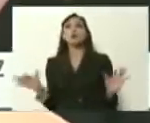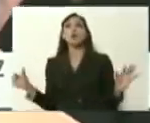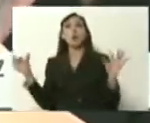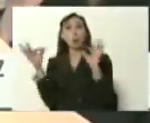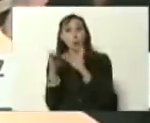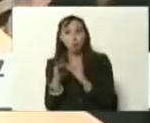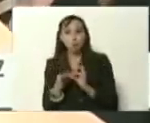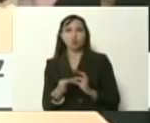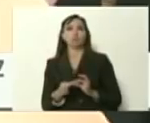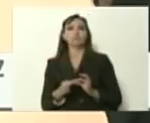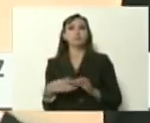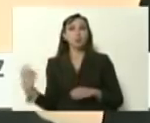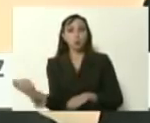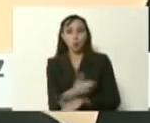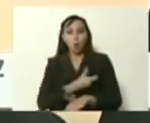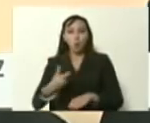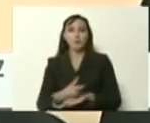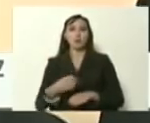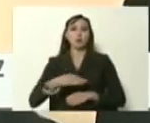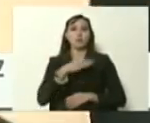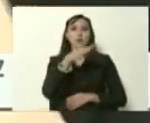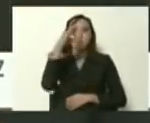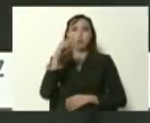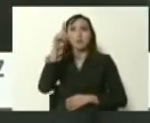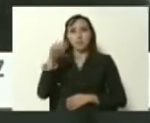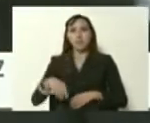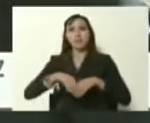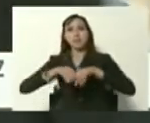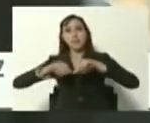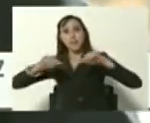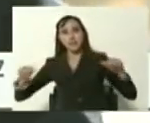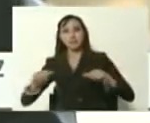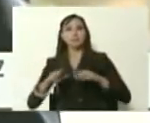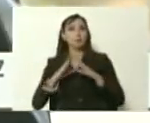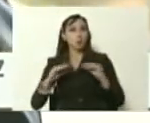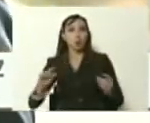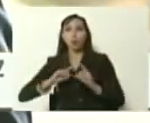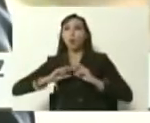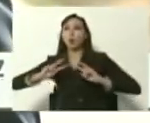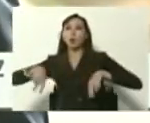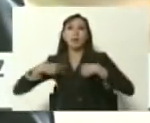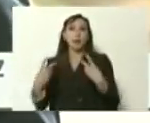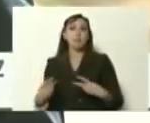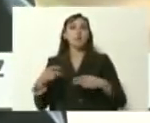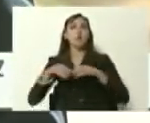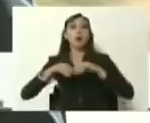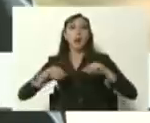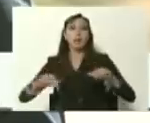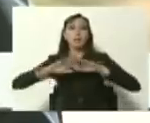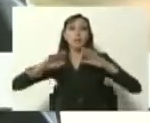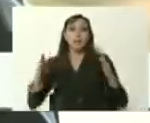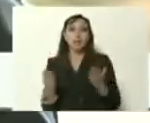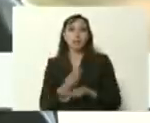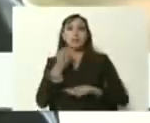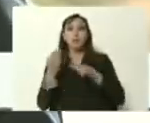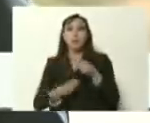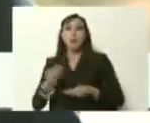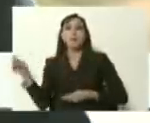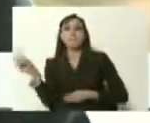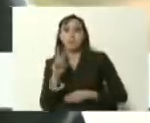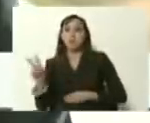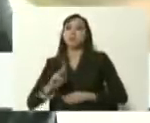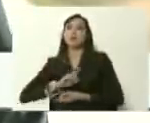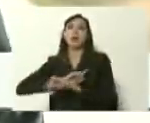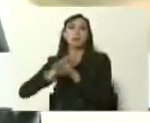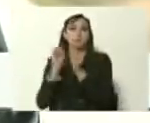lo que es el gobierno espiritual y el gobierno terrenal, y los cambios en la tierra comienzan a darse, y la atmósfera en Venezuela va a cambiar.